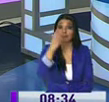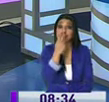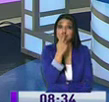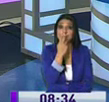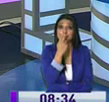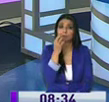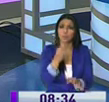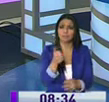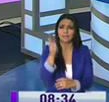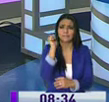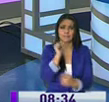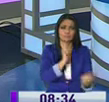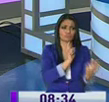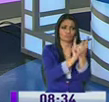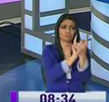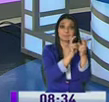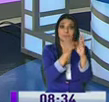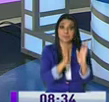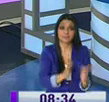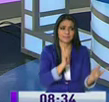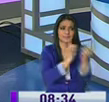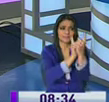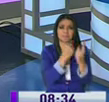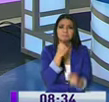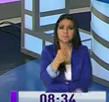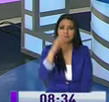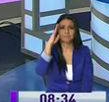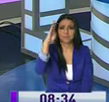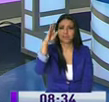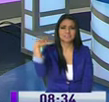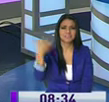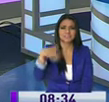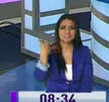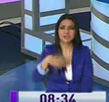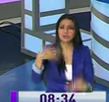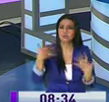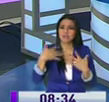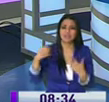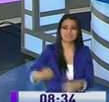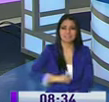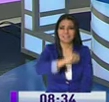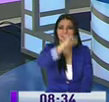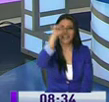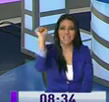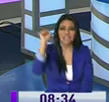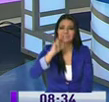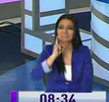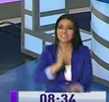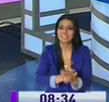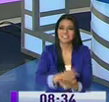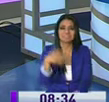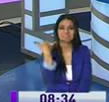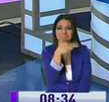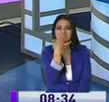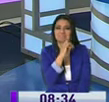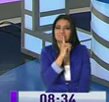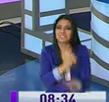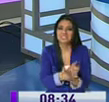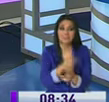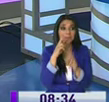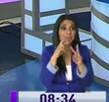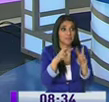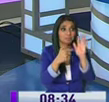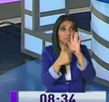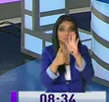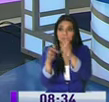encontré ayer con una vecina s que presente se supere a sí su superhéroe y más dime lo que hace ver las deficiencias